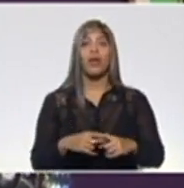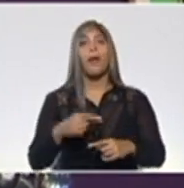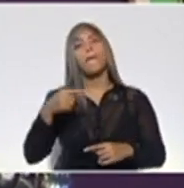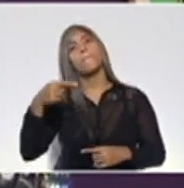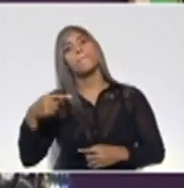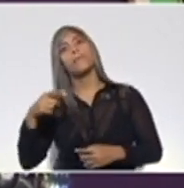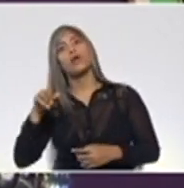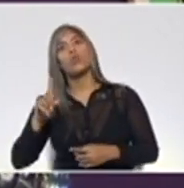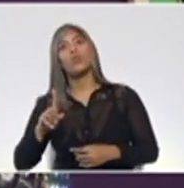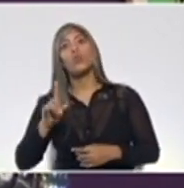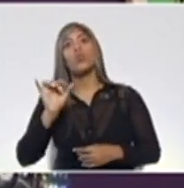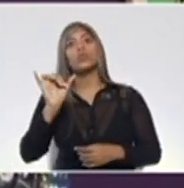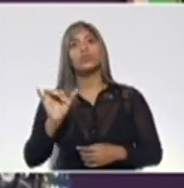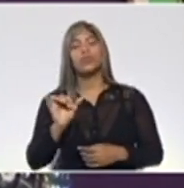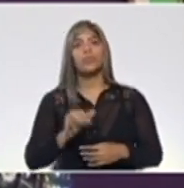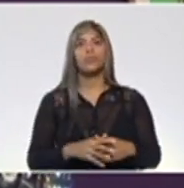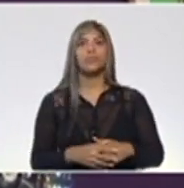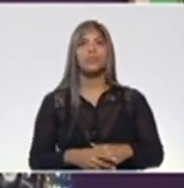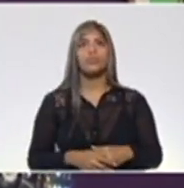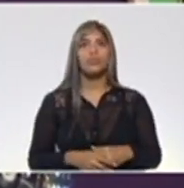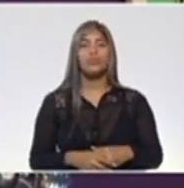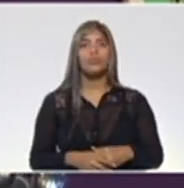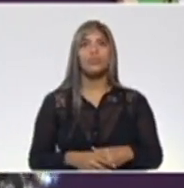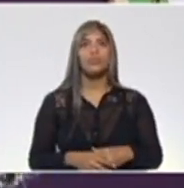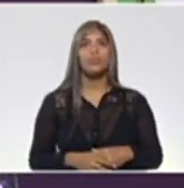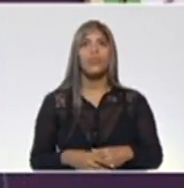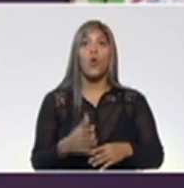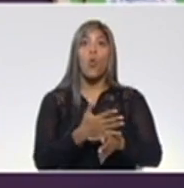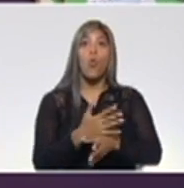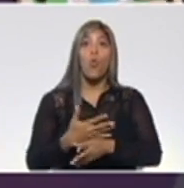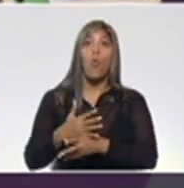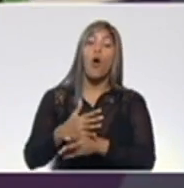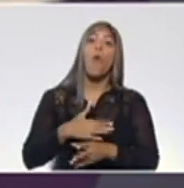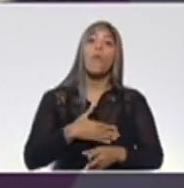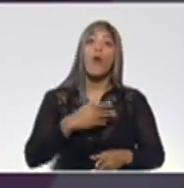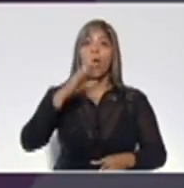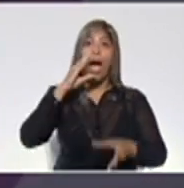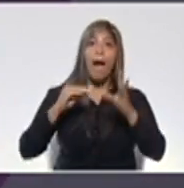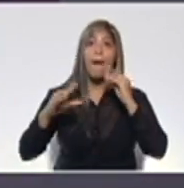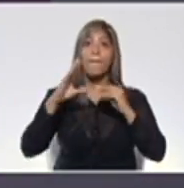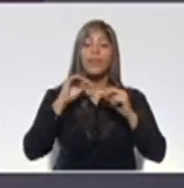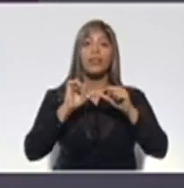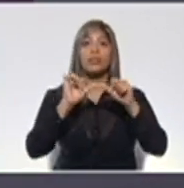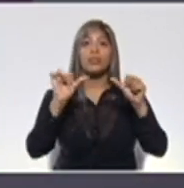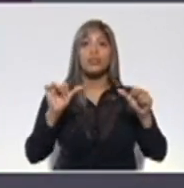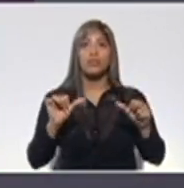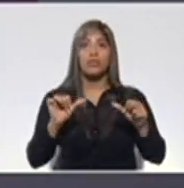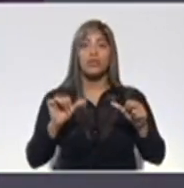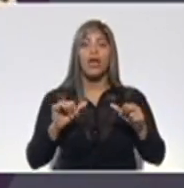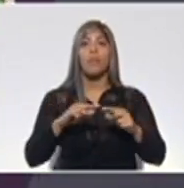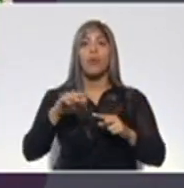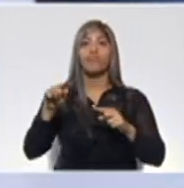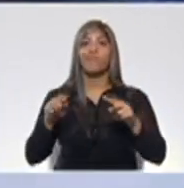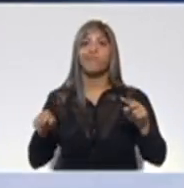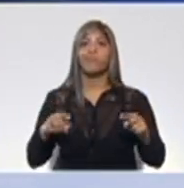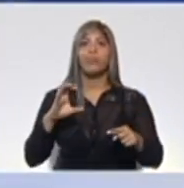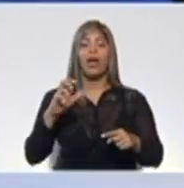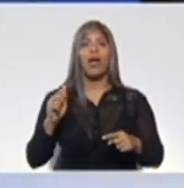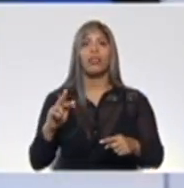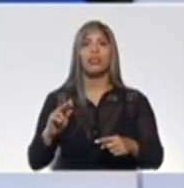menos 1 en Y. Entonces es un juego de para aprender sistema de coordenadas cartesianas.